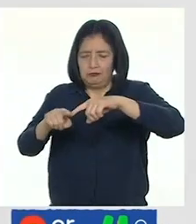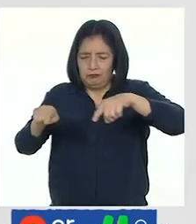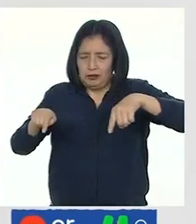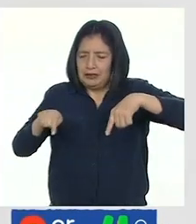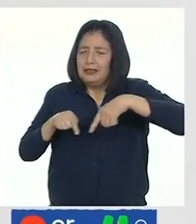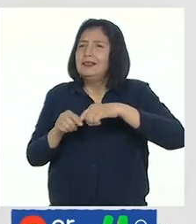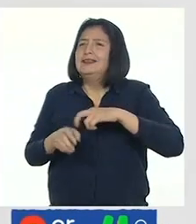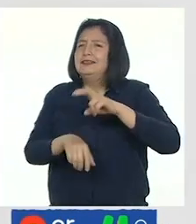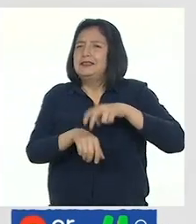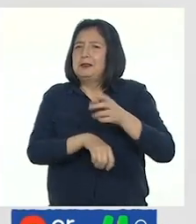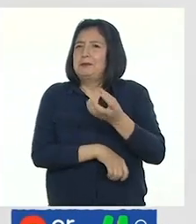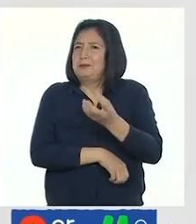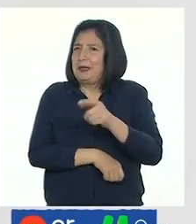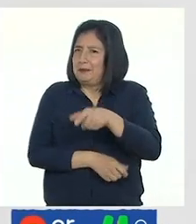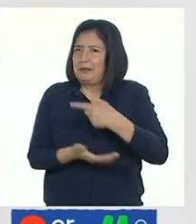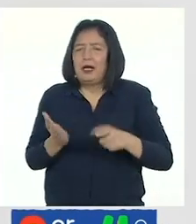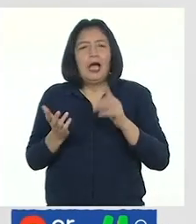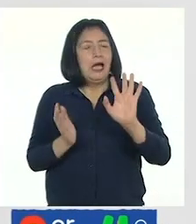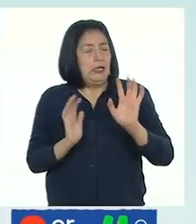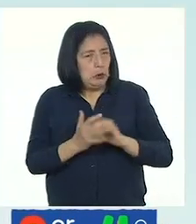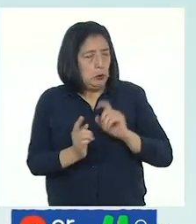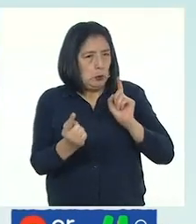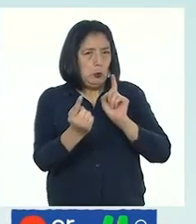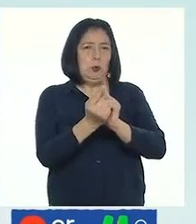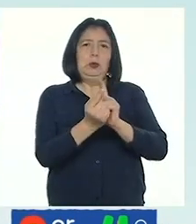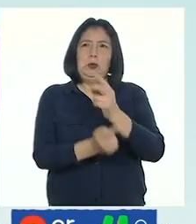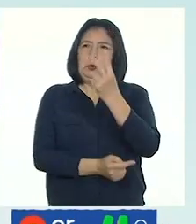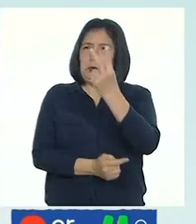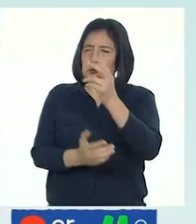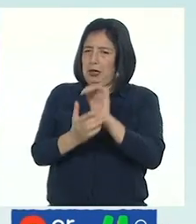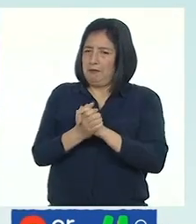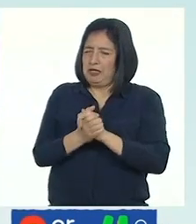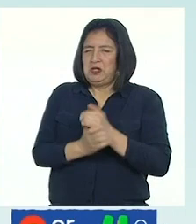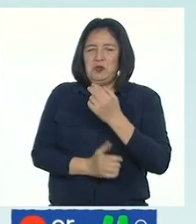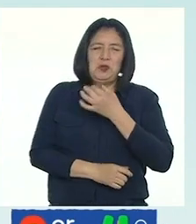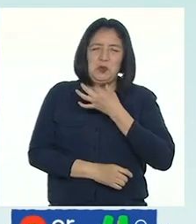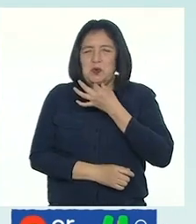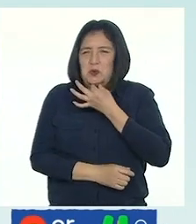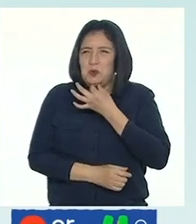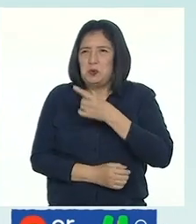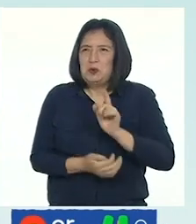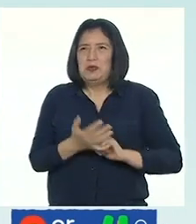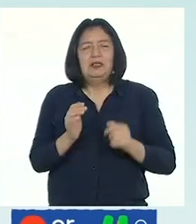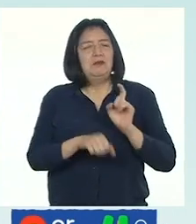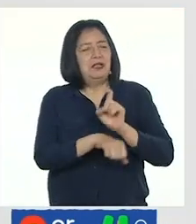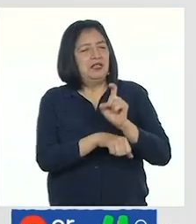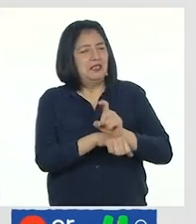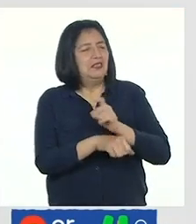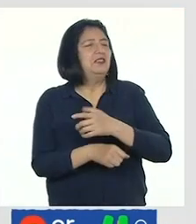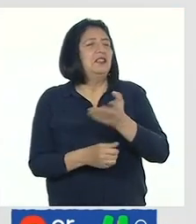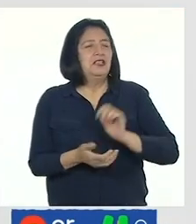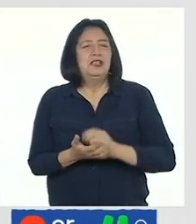realizado. En su aventura se ha encontrado con dos amigos muy curiosos. Les